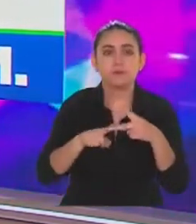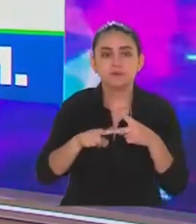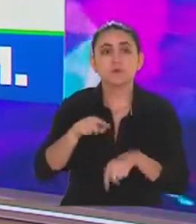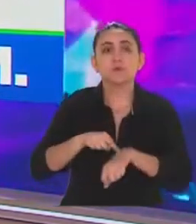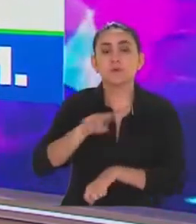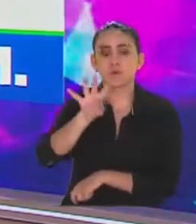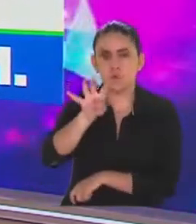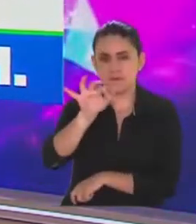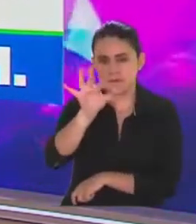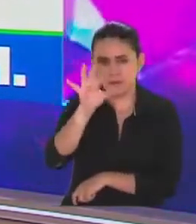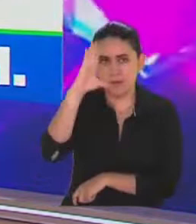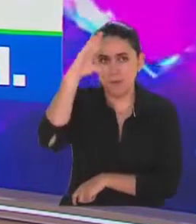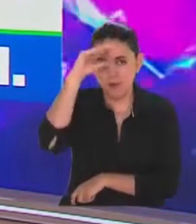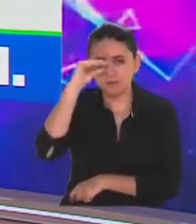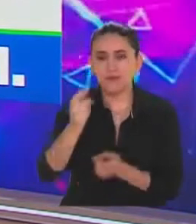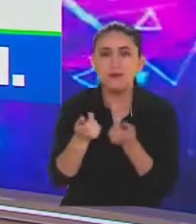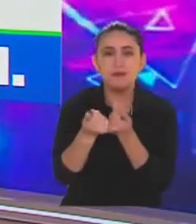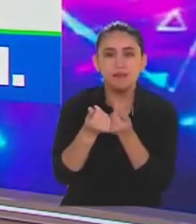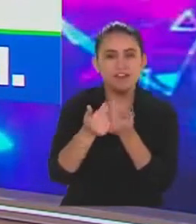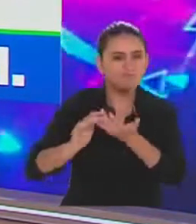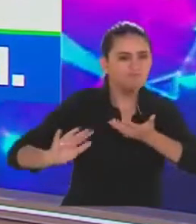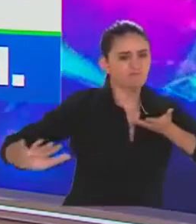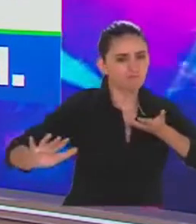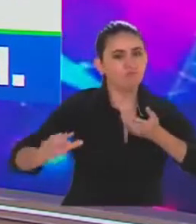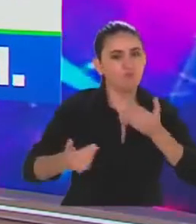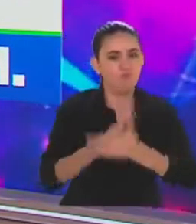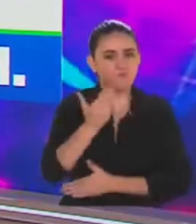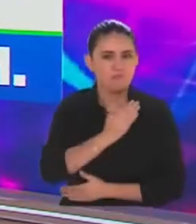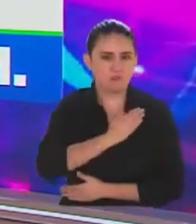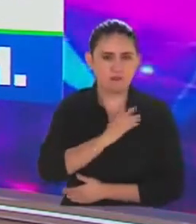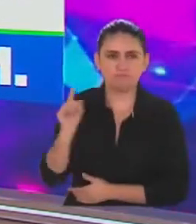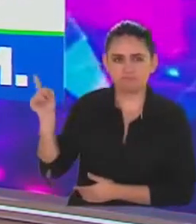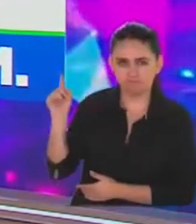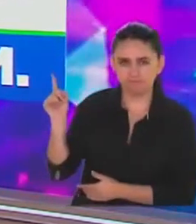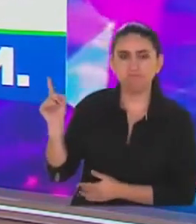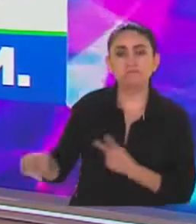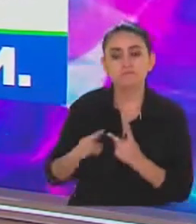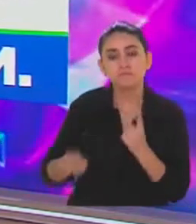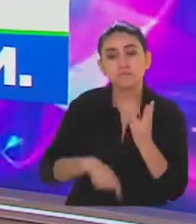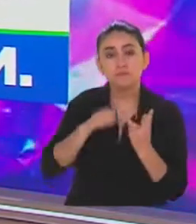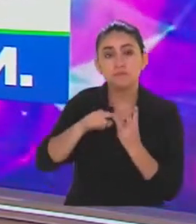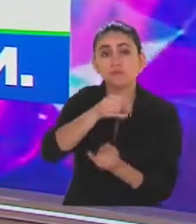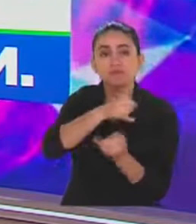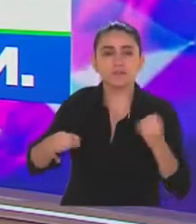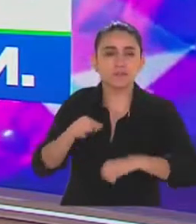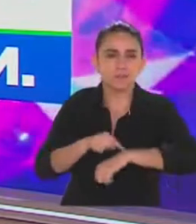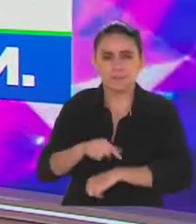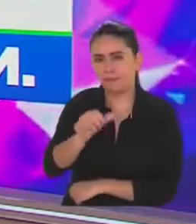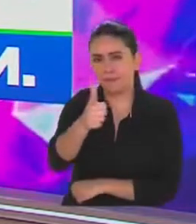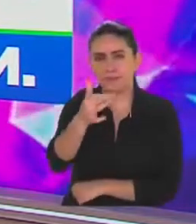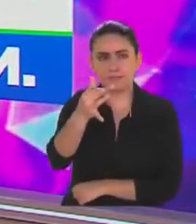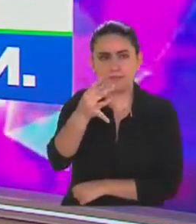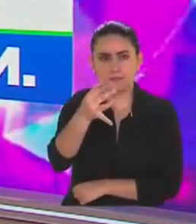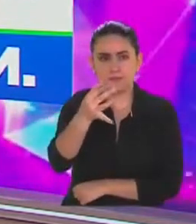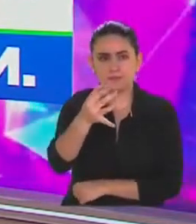Después a las 9 y media de la noche Hasta que la Plata no se pare, conectados con Méndez y Alejandra Maldonado. Y finalizamos a las 10 y